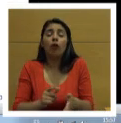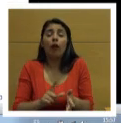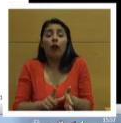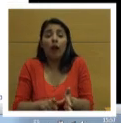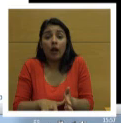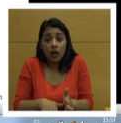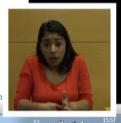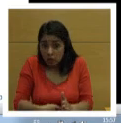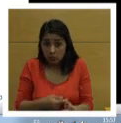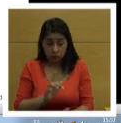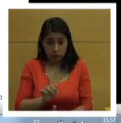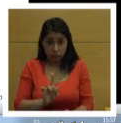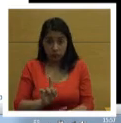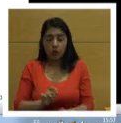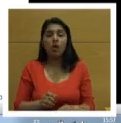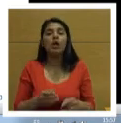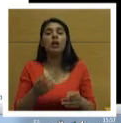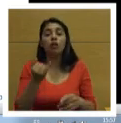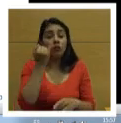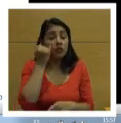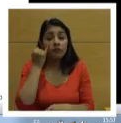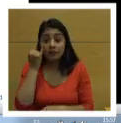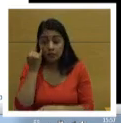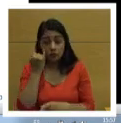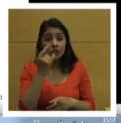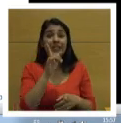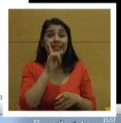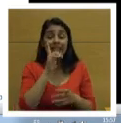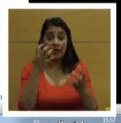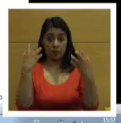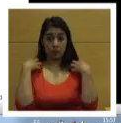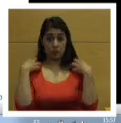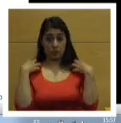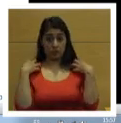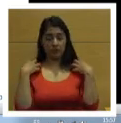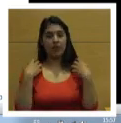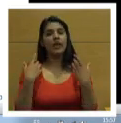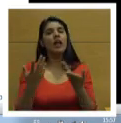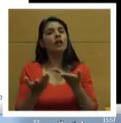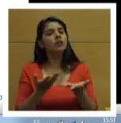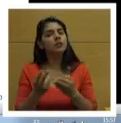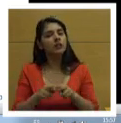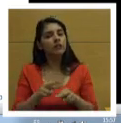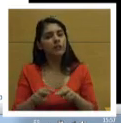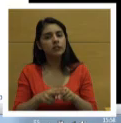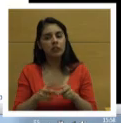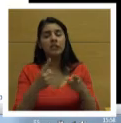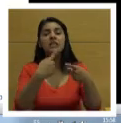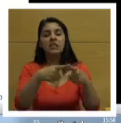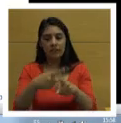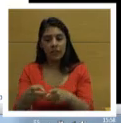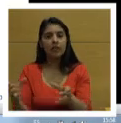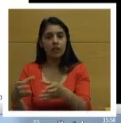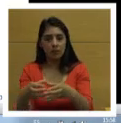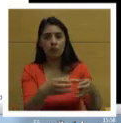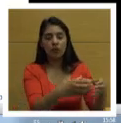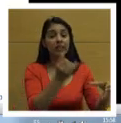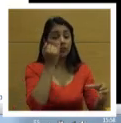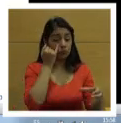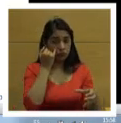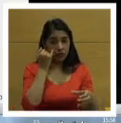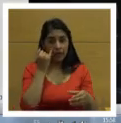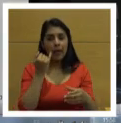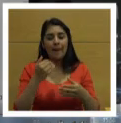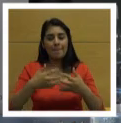los órganos judiciales que conozcan de la causa implementarán en sus respectivas judicaturas los mecanismos